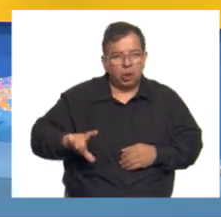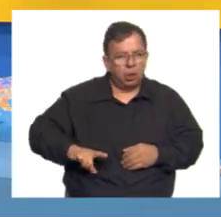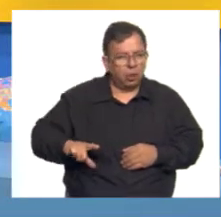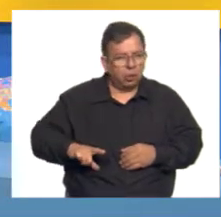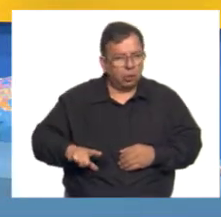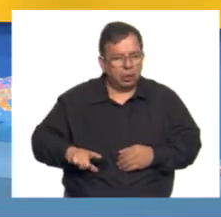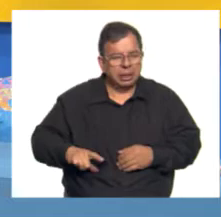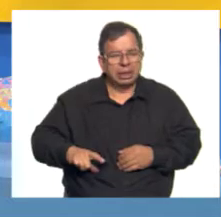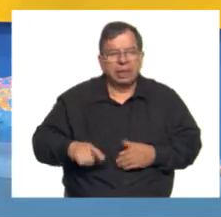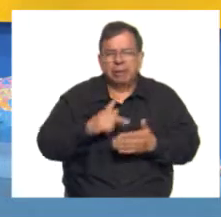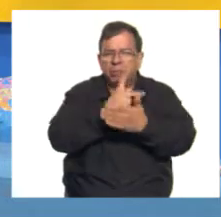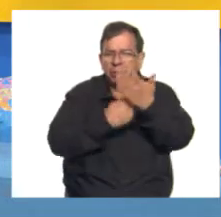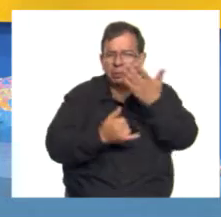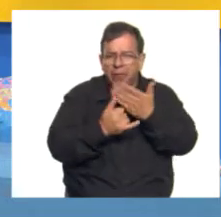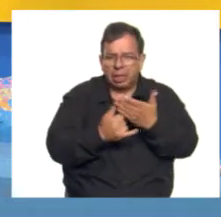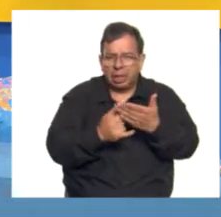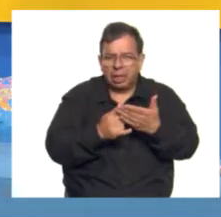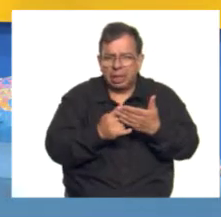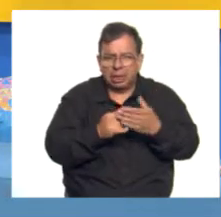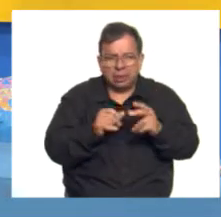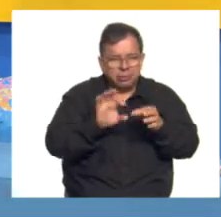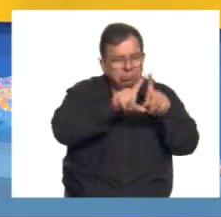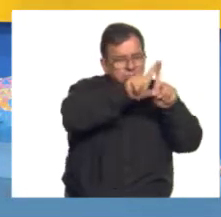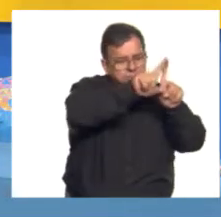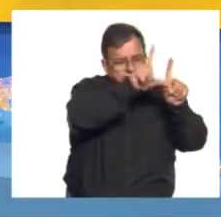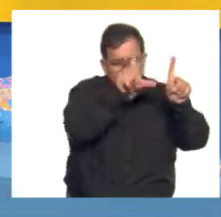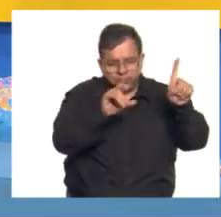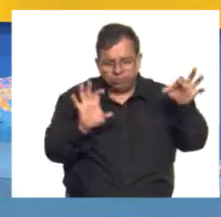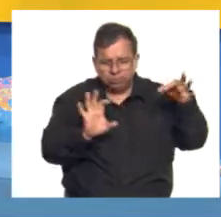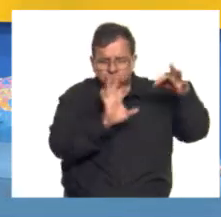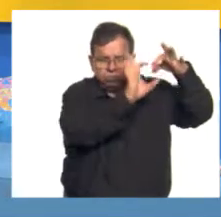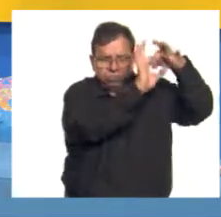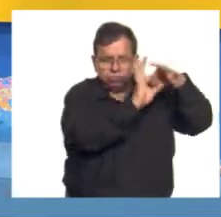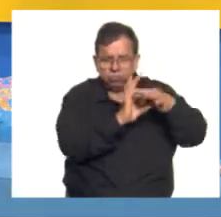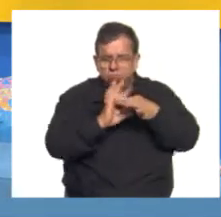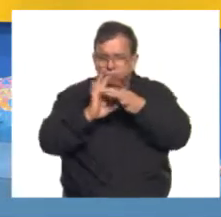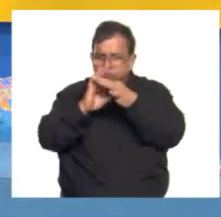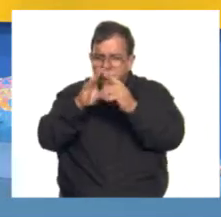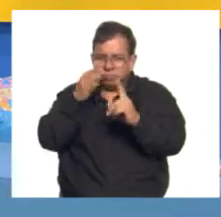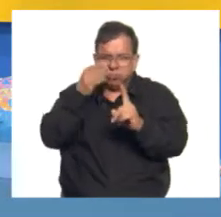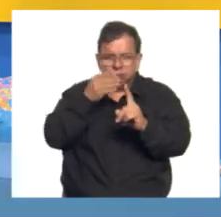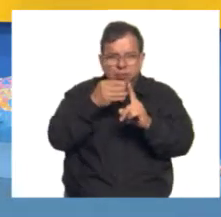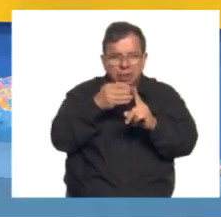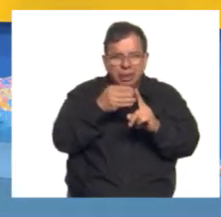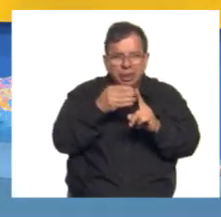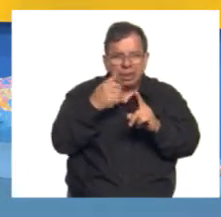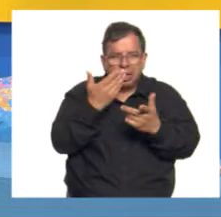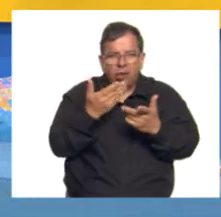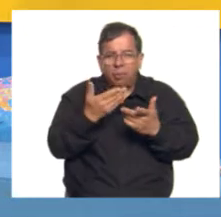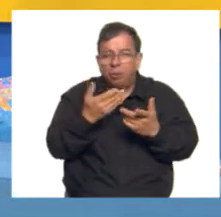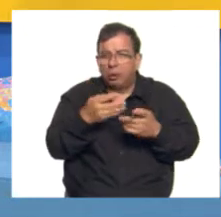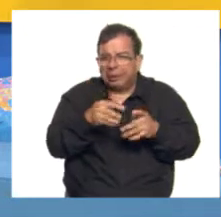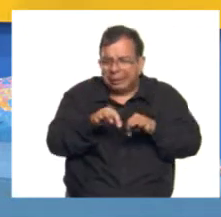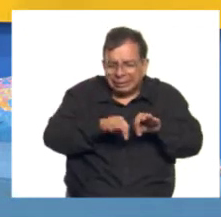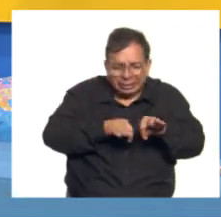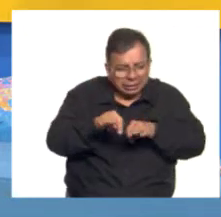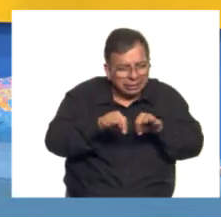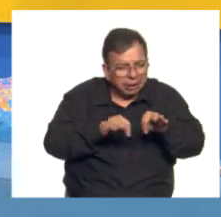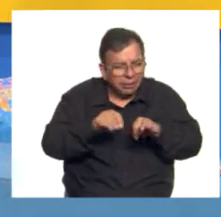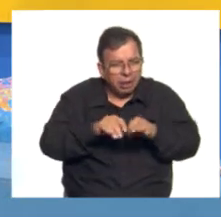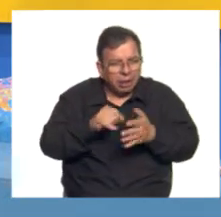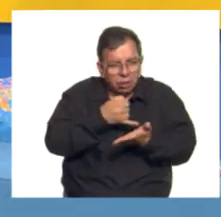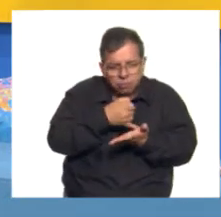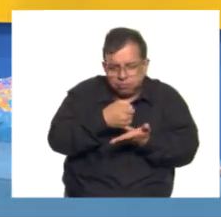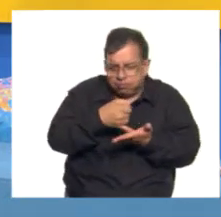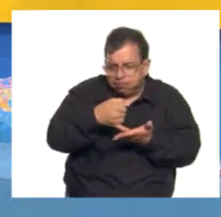la estrategia educativa para unificar la nación puso un énfasis muy especial en la modernización del trabajo agrícola, para